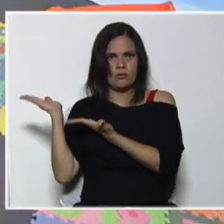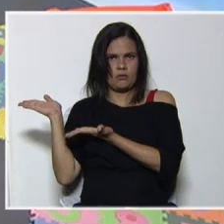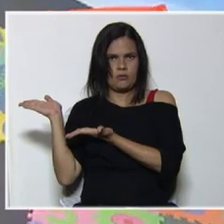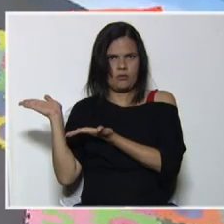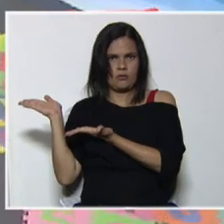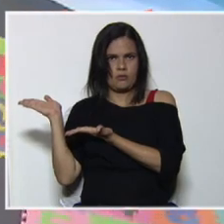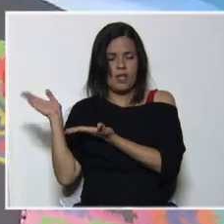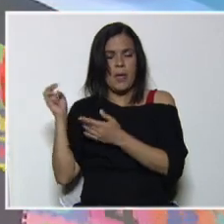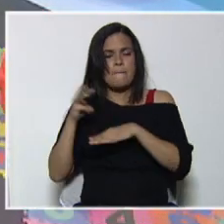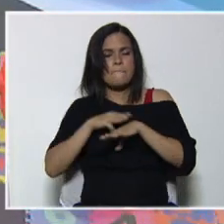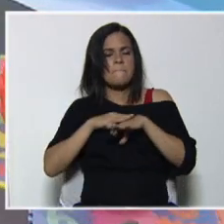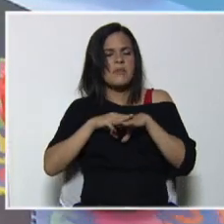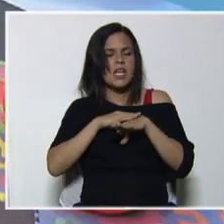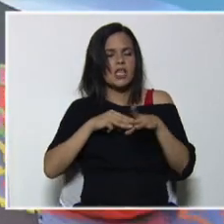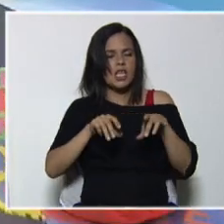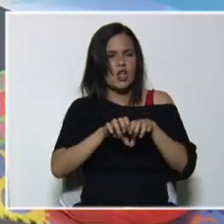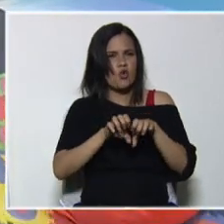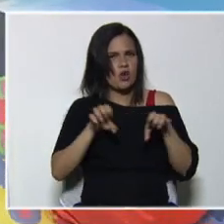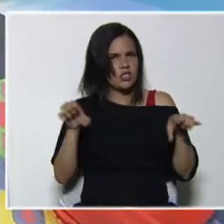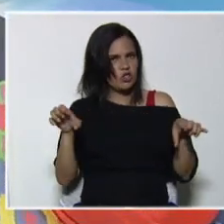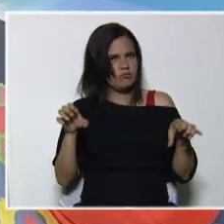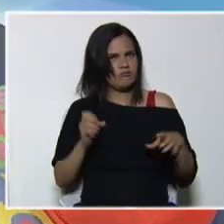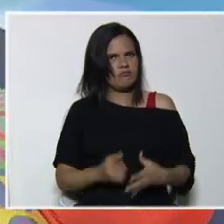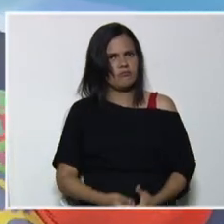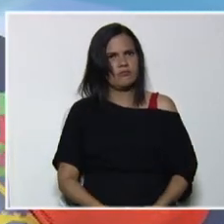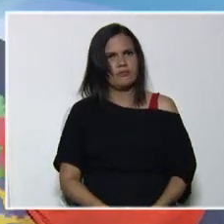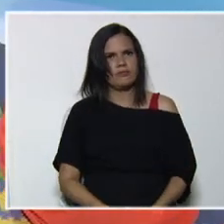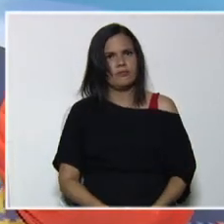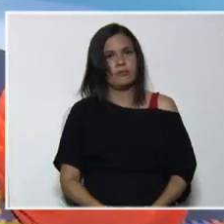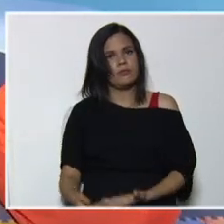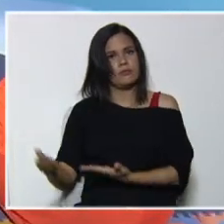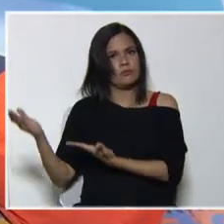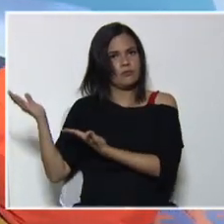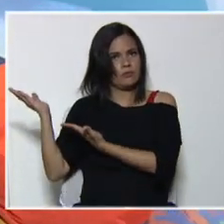oficial del Ministerio del Poder Popular para la Educación, que es